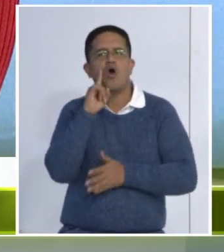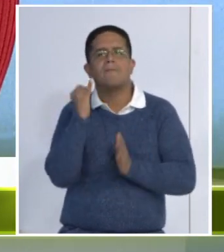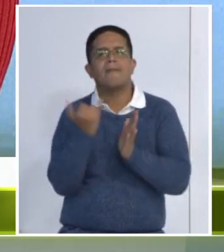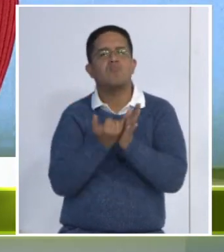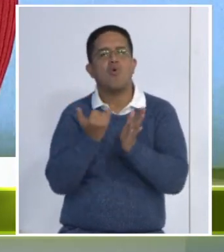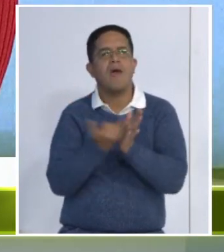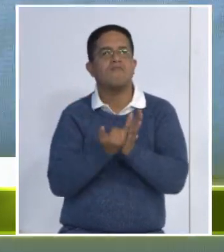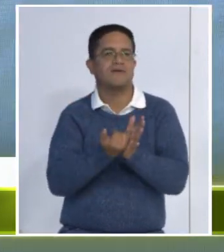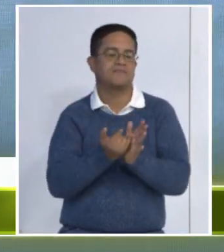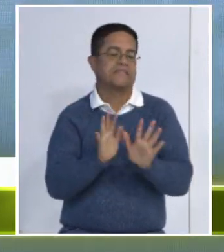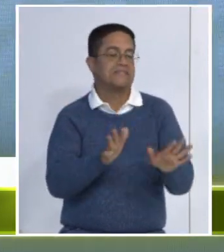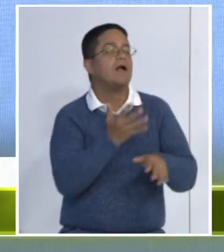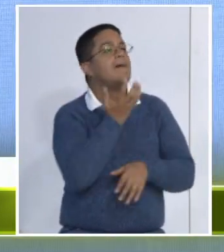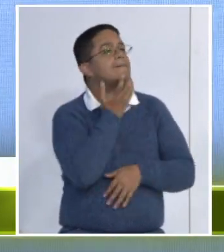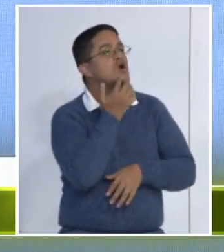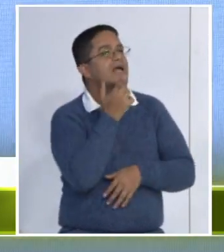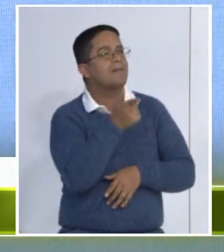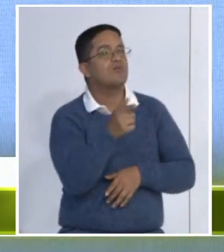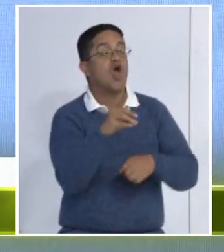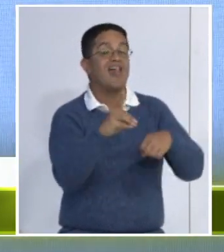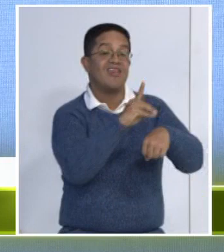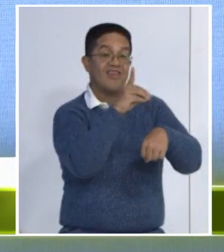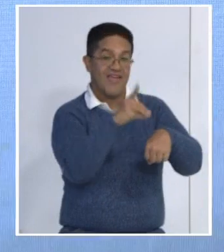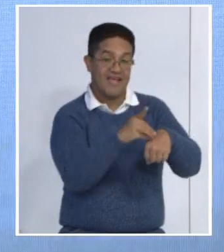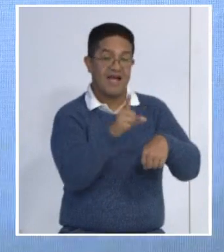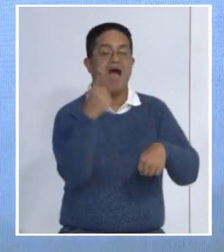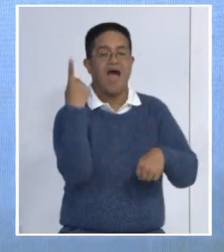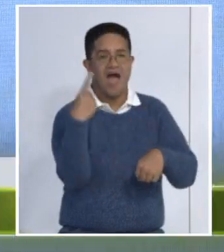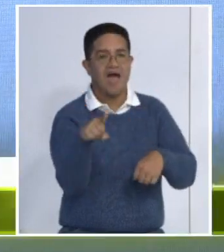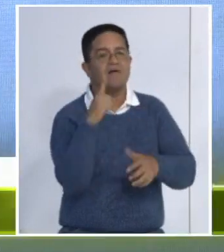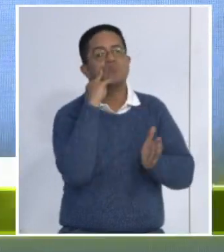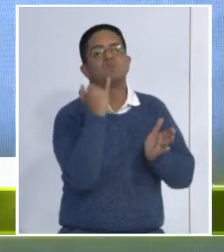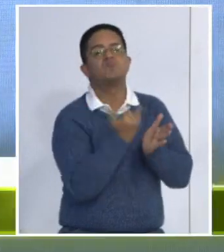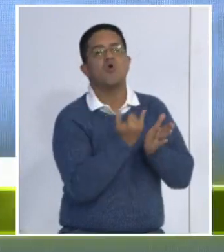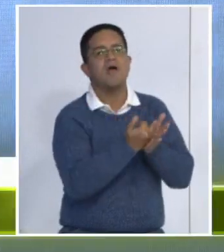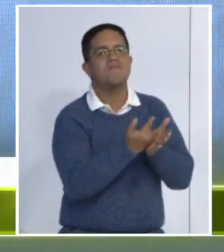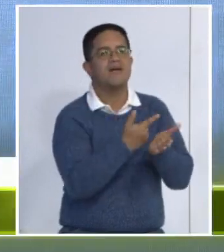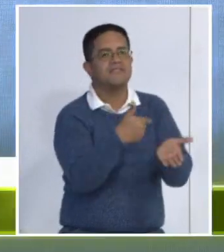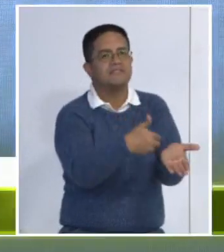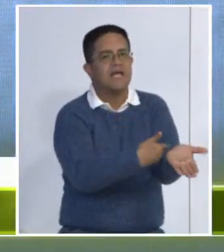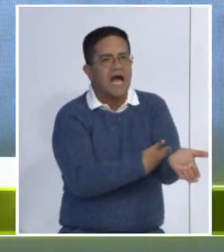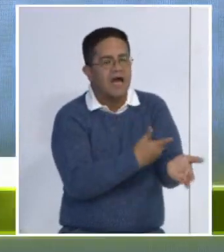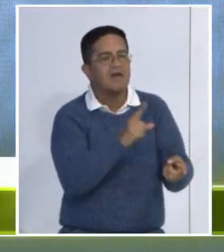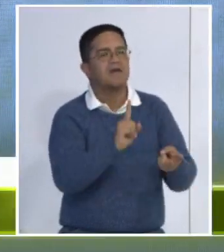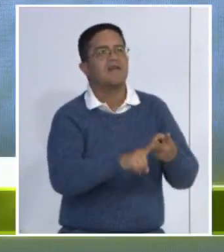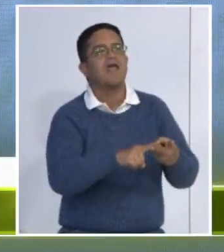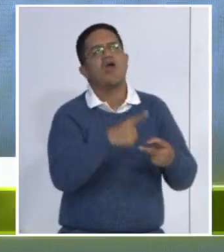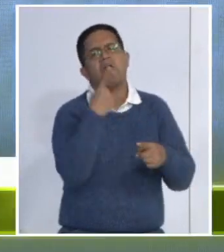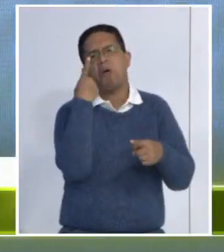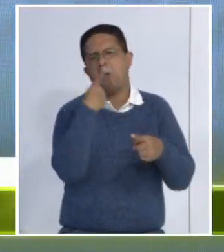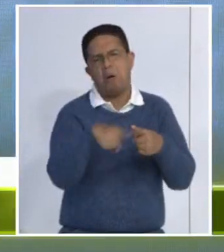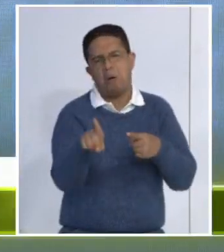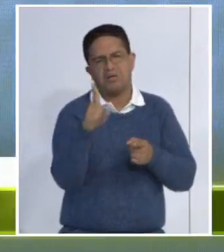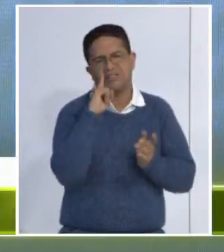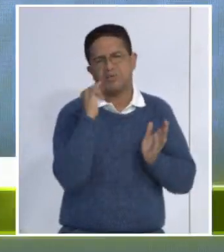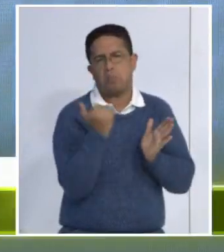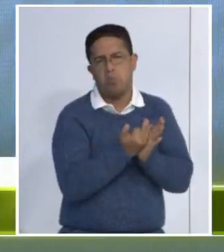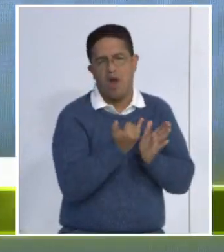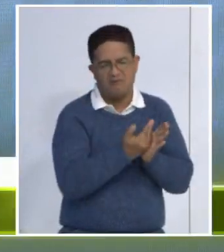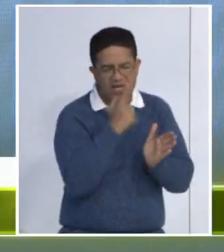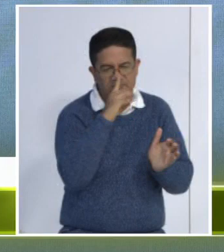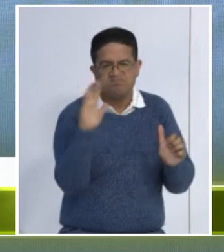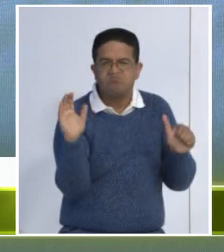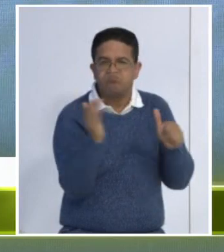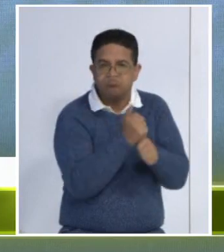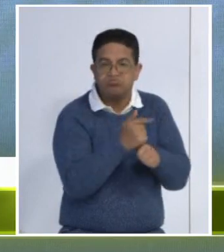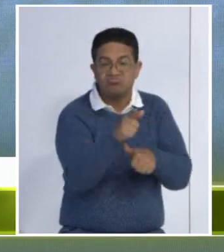chikungunya. Por ejemplo, para dengue tenemos pruebas serológicas o antígenos y otras pruebas que definen si